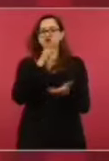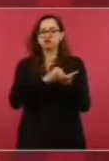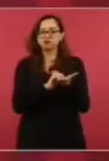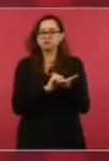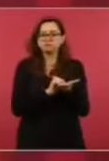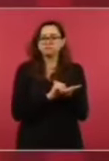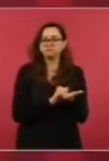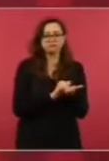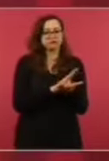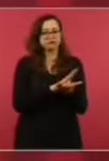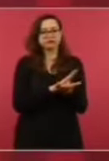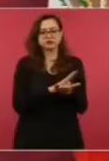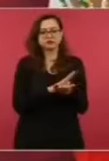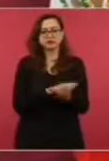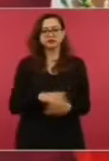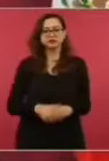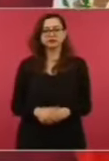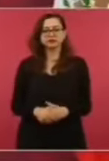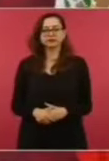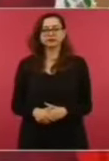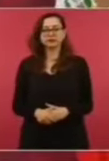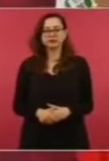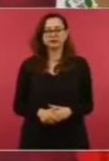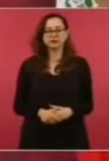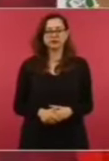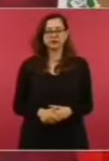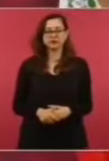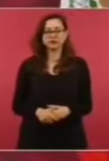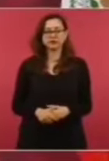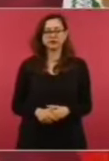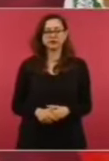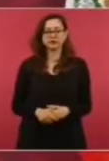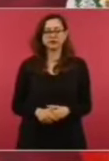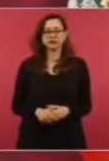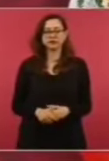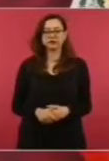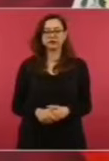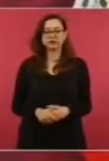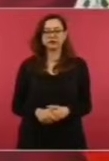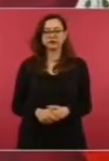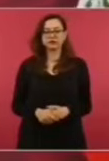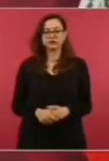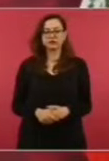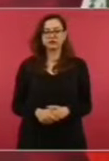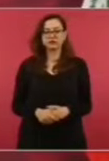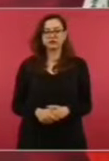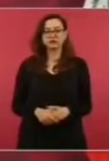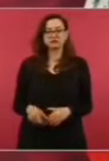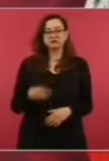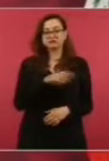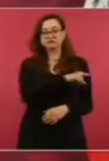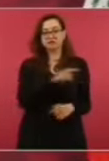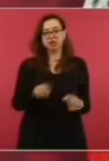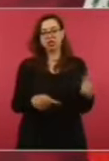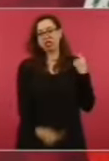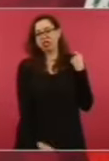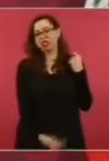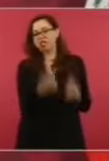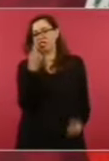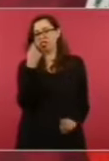Podrán decir lo que quieran,